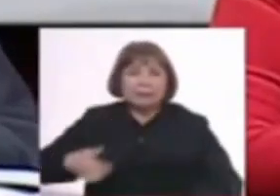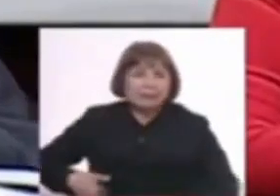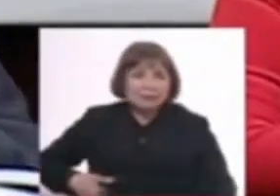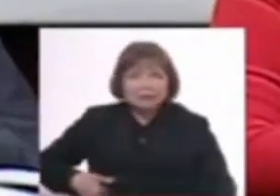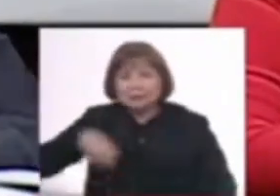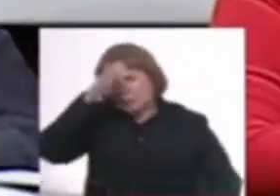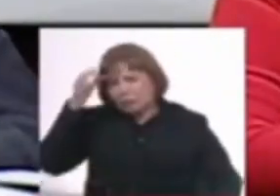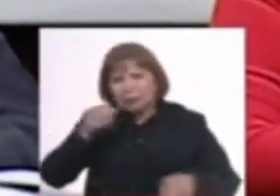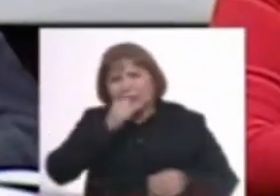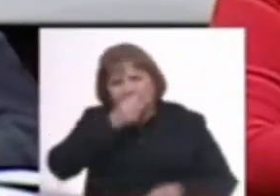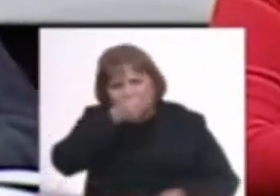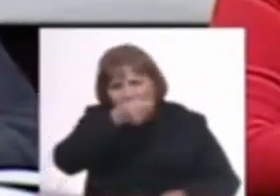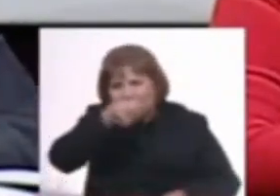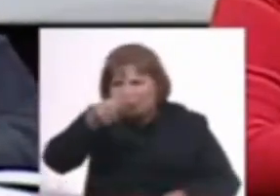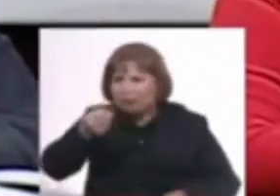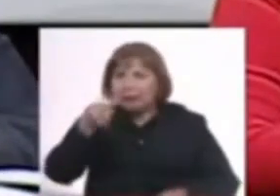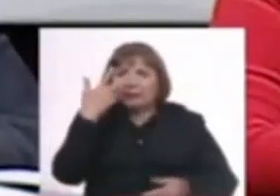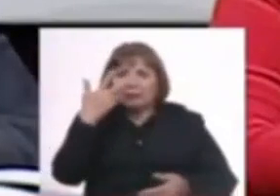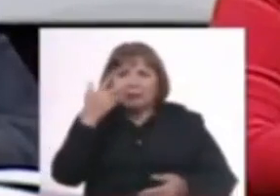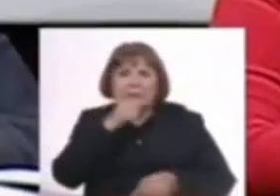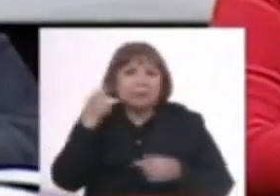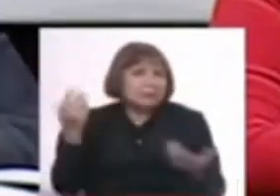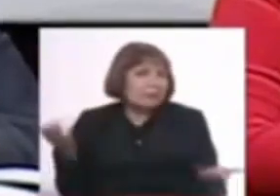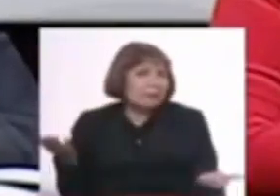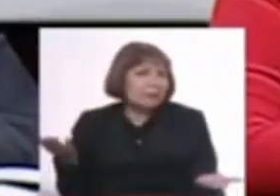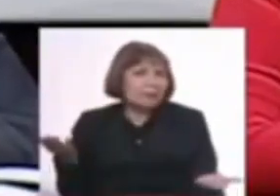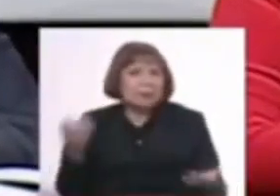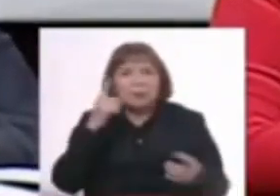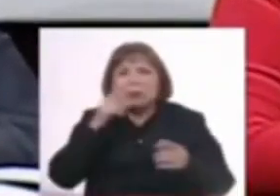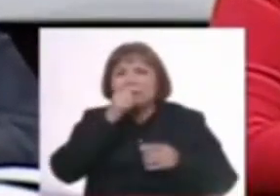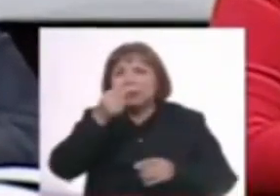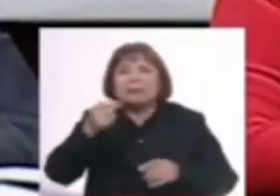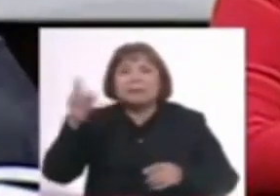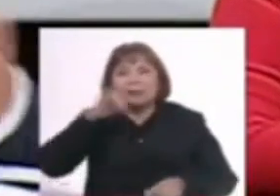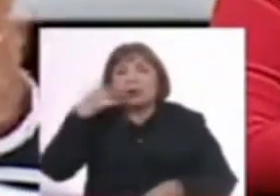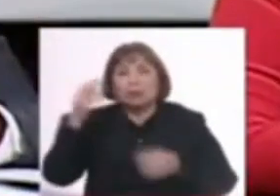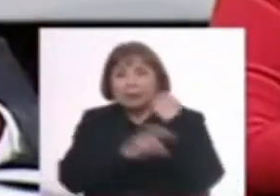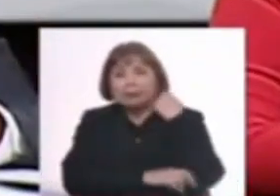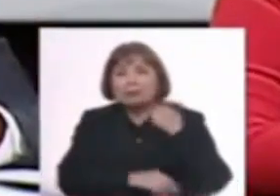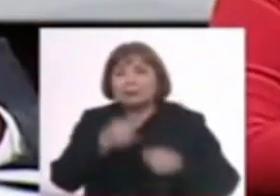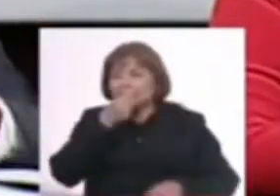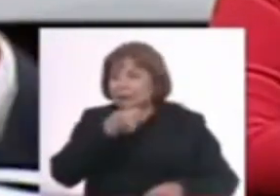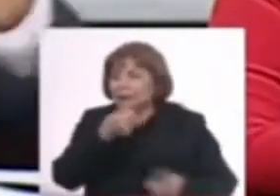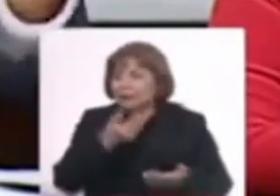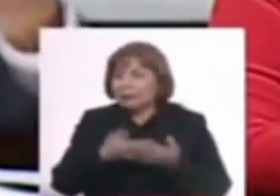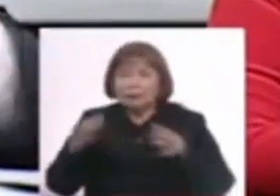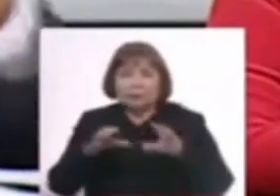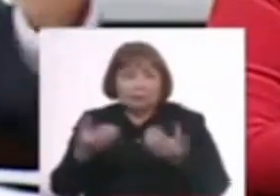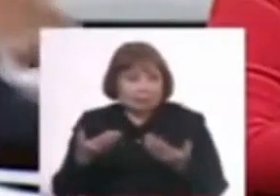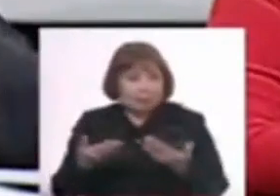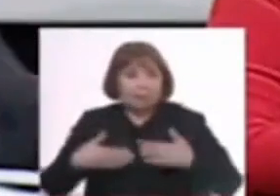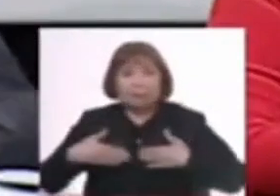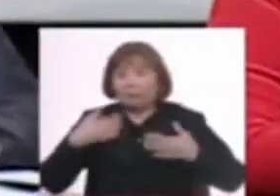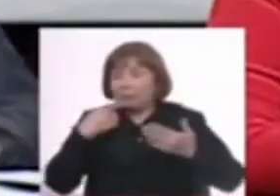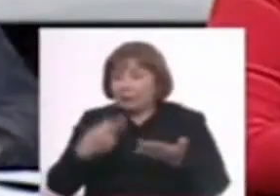salga lo medios ha salido tres veces uno con la prensa extranjera si sale con los medios obviamente ahí